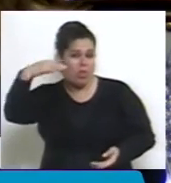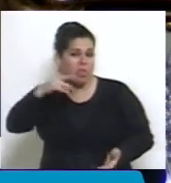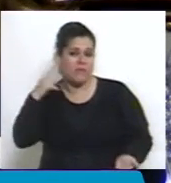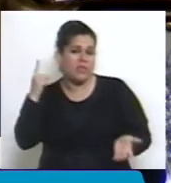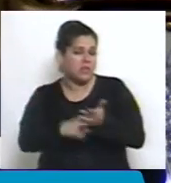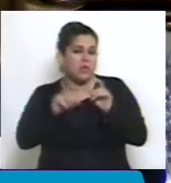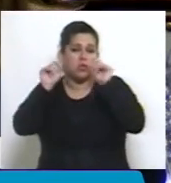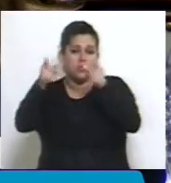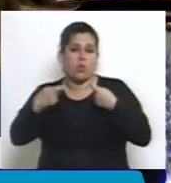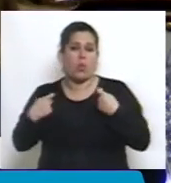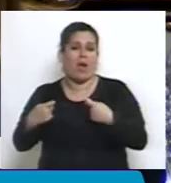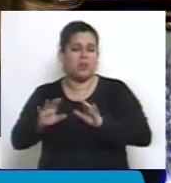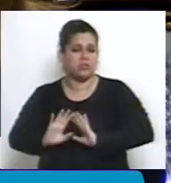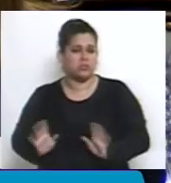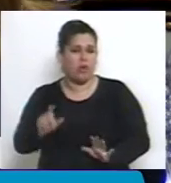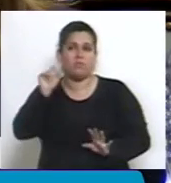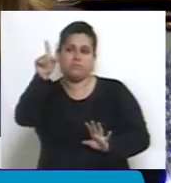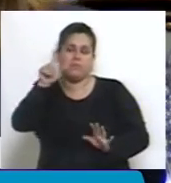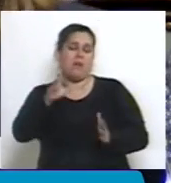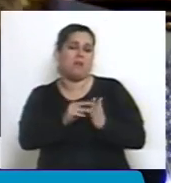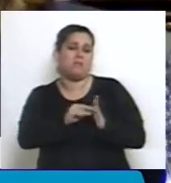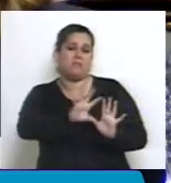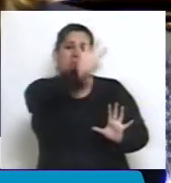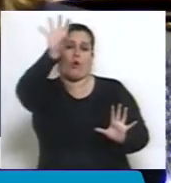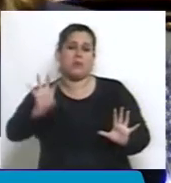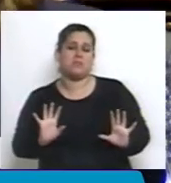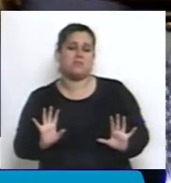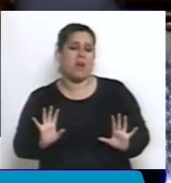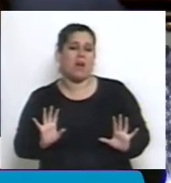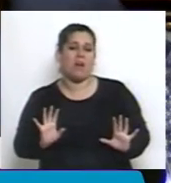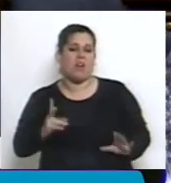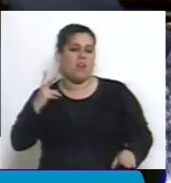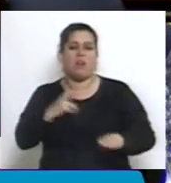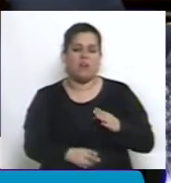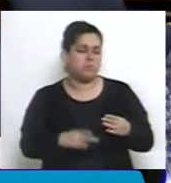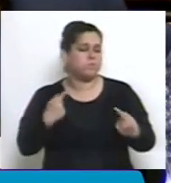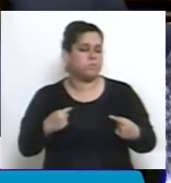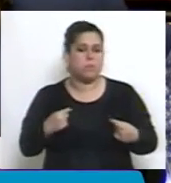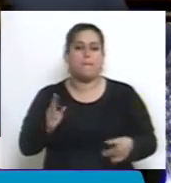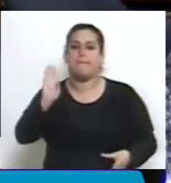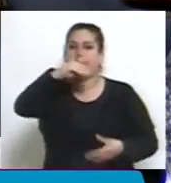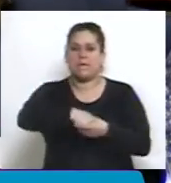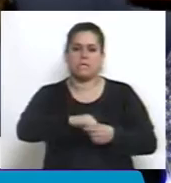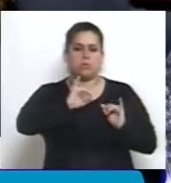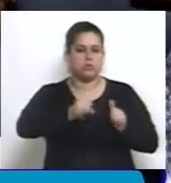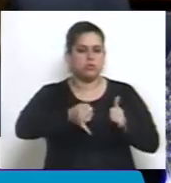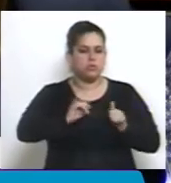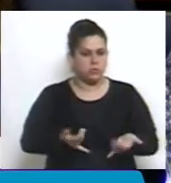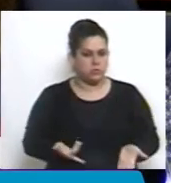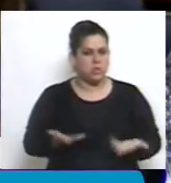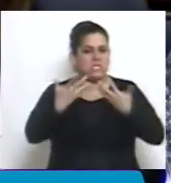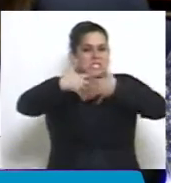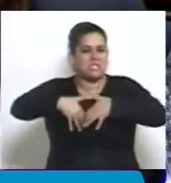sus gastos en los territorios provinciales con el margen de participación en el